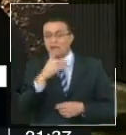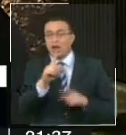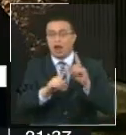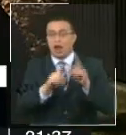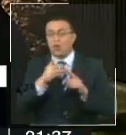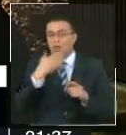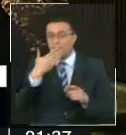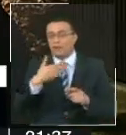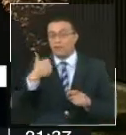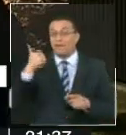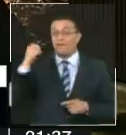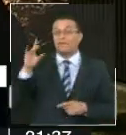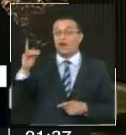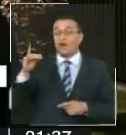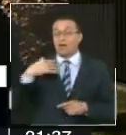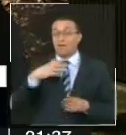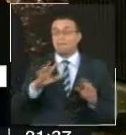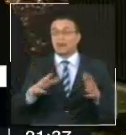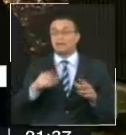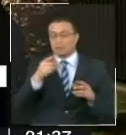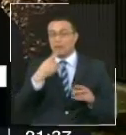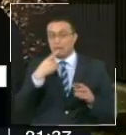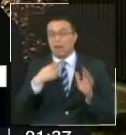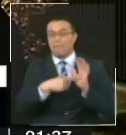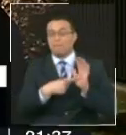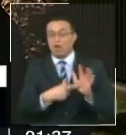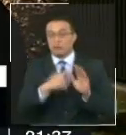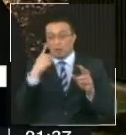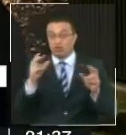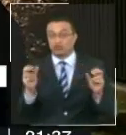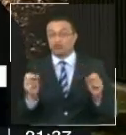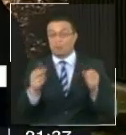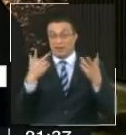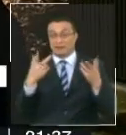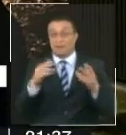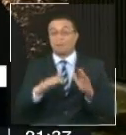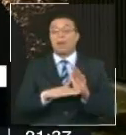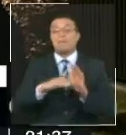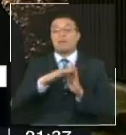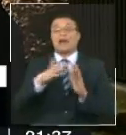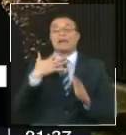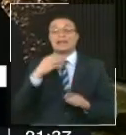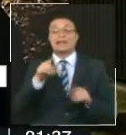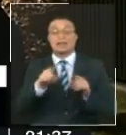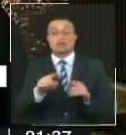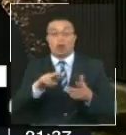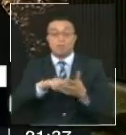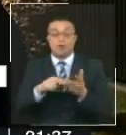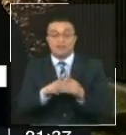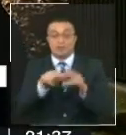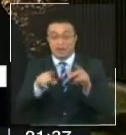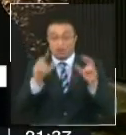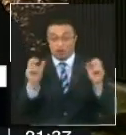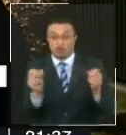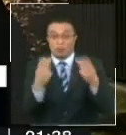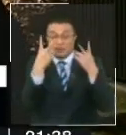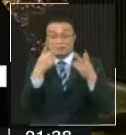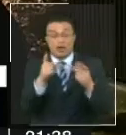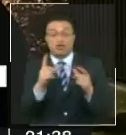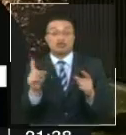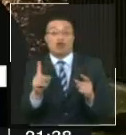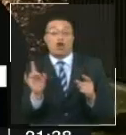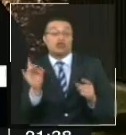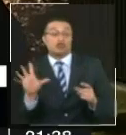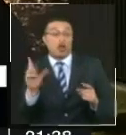escuchado durante el día desde Bolivia parece que dan cuenta de una cierta sorpresa más que eso el problema no es sorprender sin más